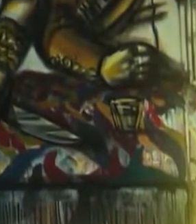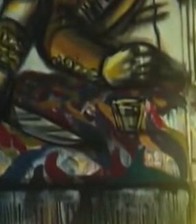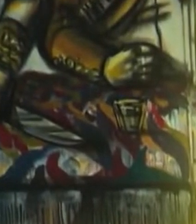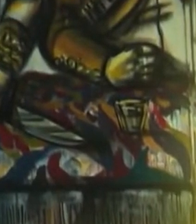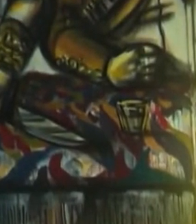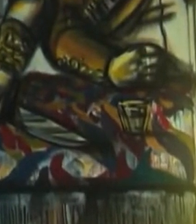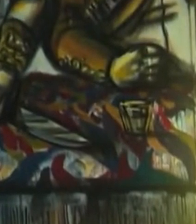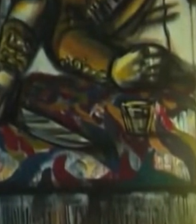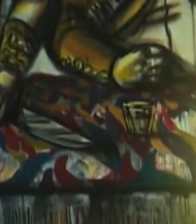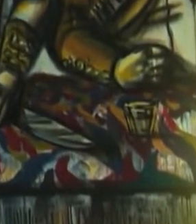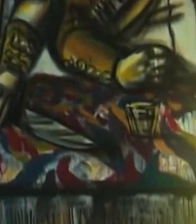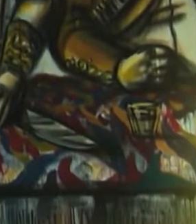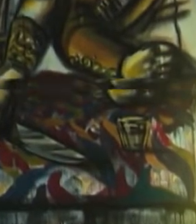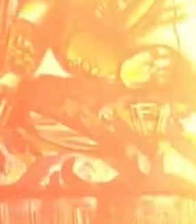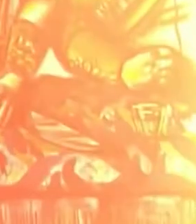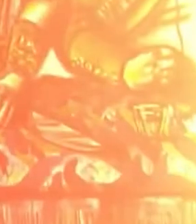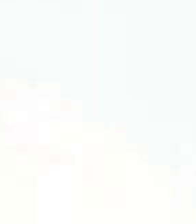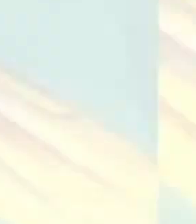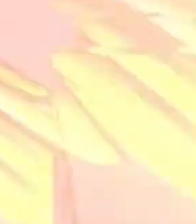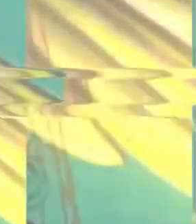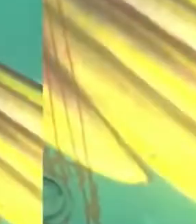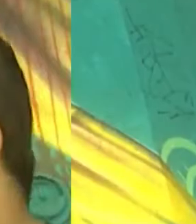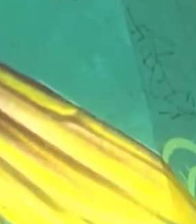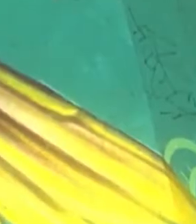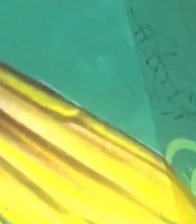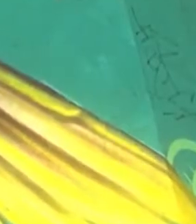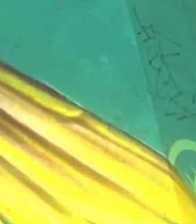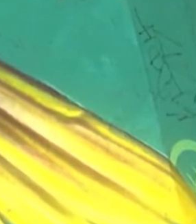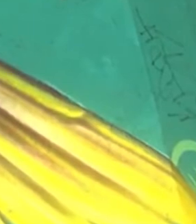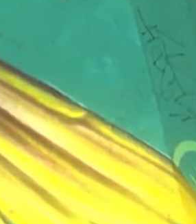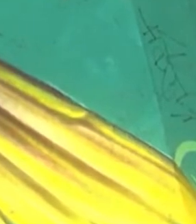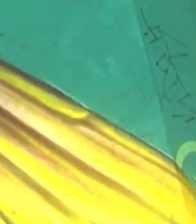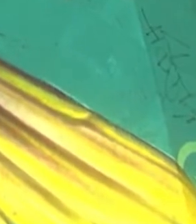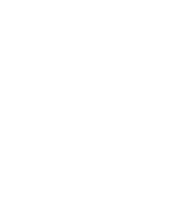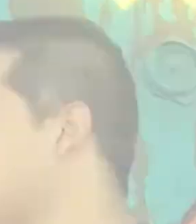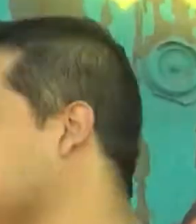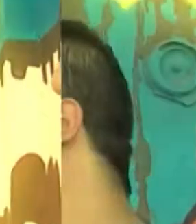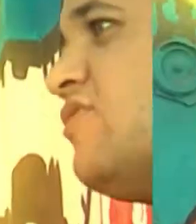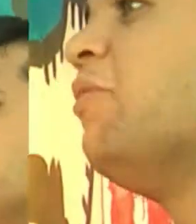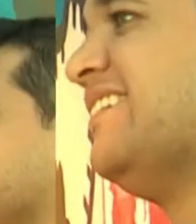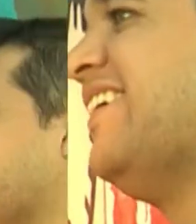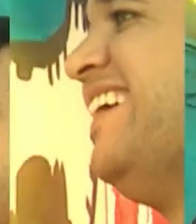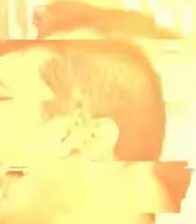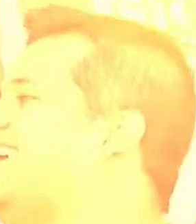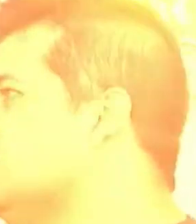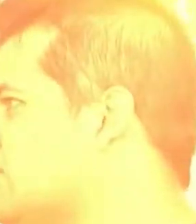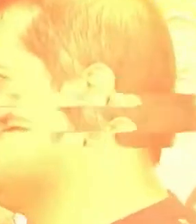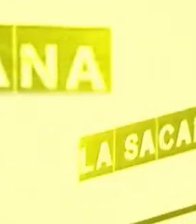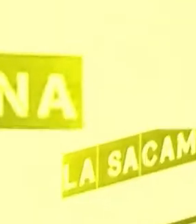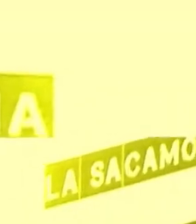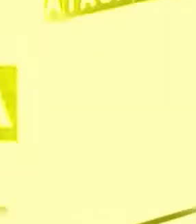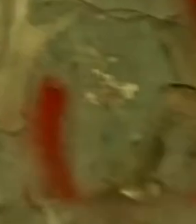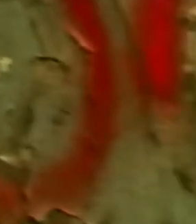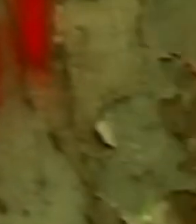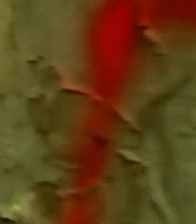con verlo. Y somos dos, somos dos, somos dos. Y somos dos, somos dos, somos dos. Somos dos,